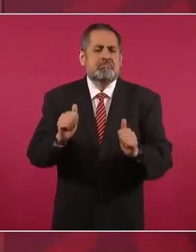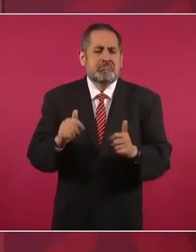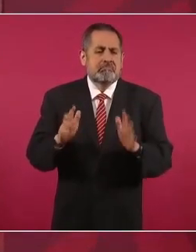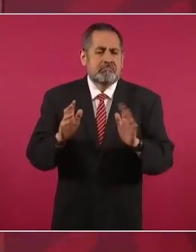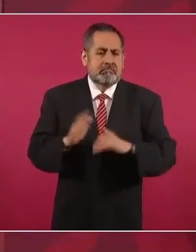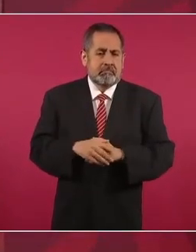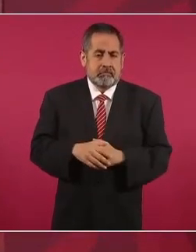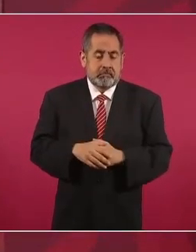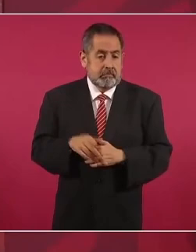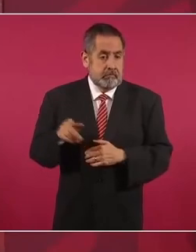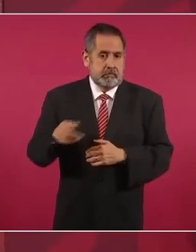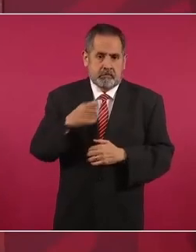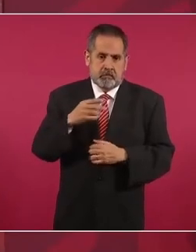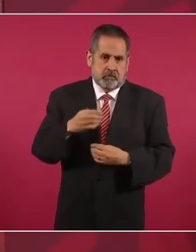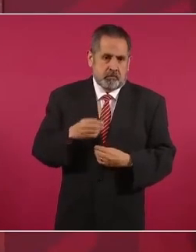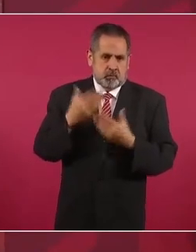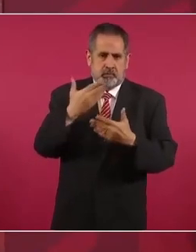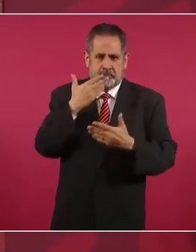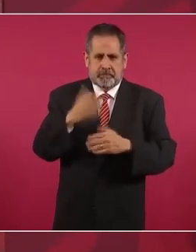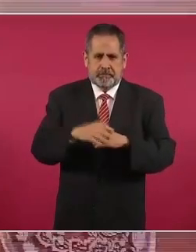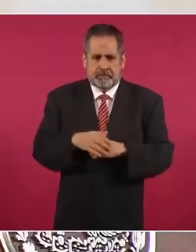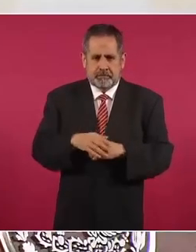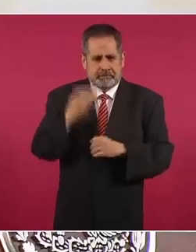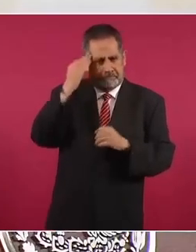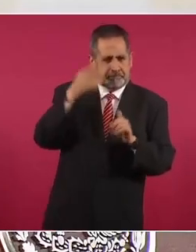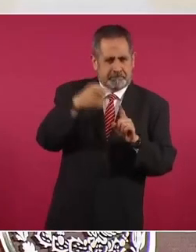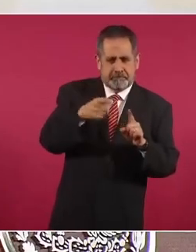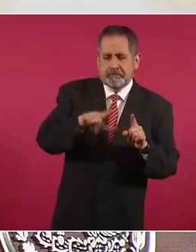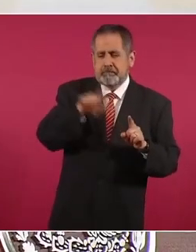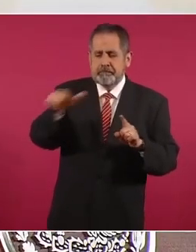Era un gran poeta. En su primera etapa,